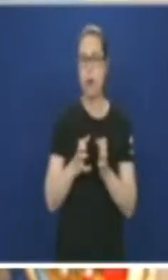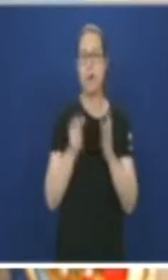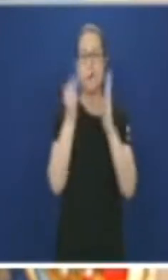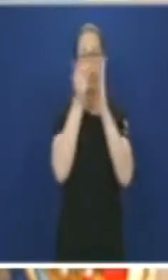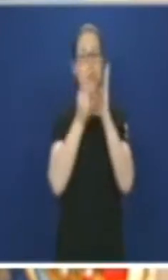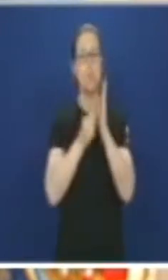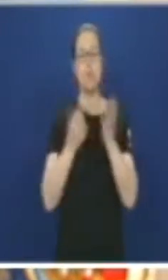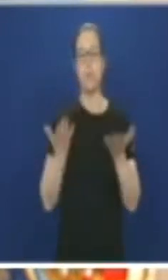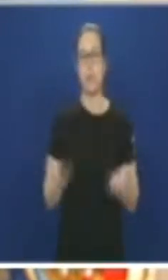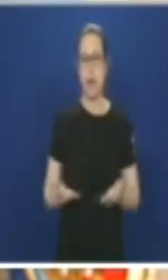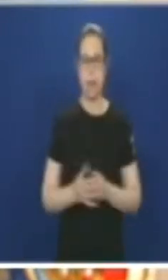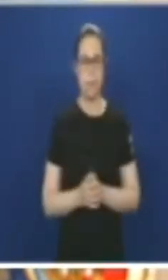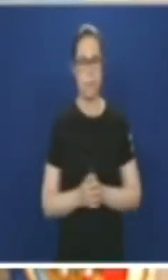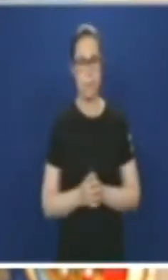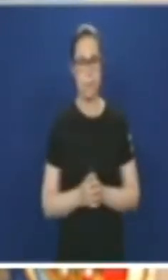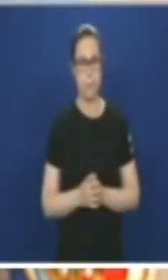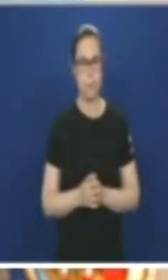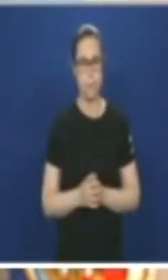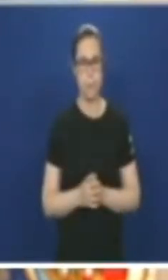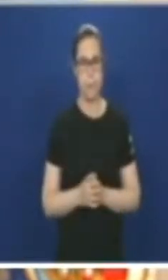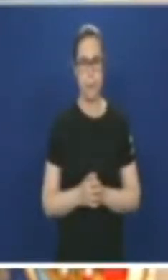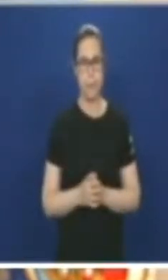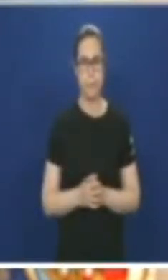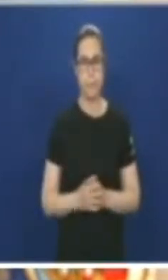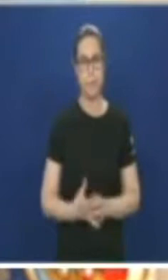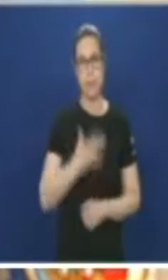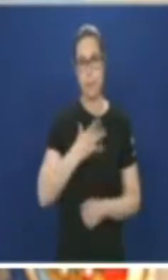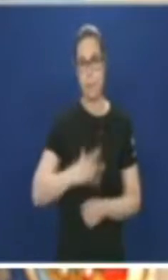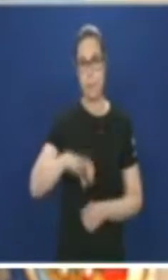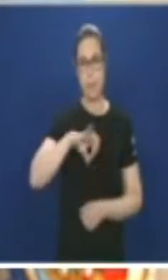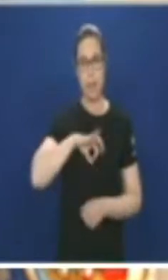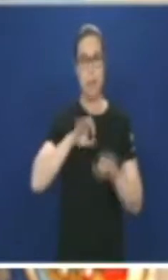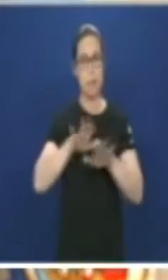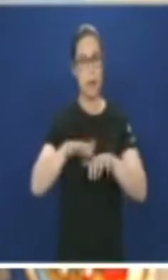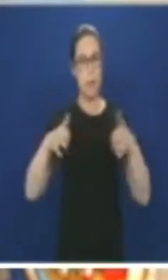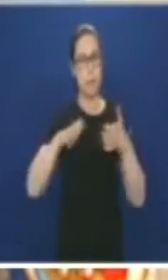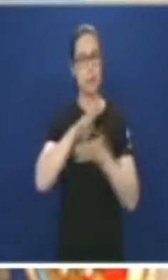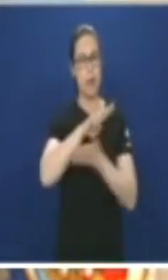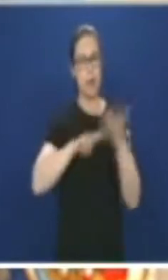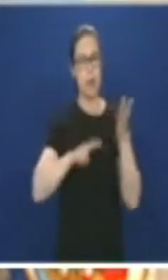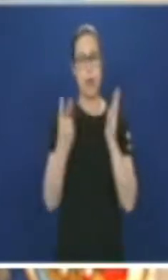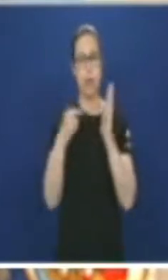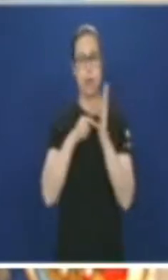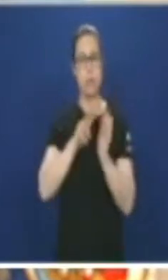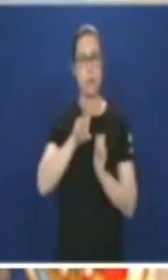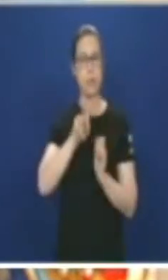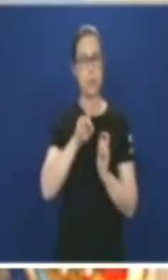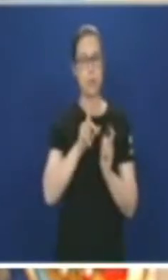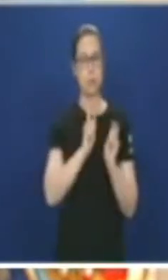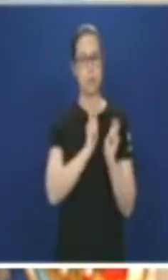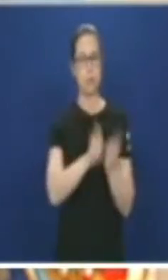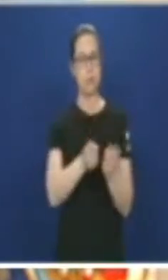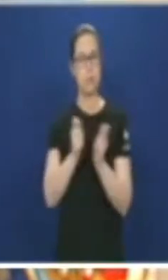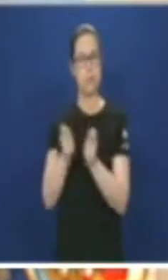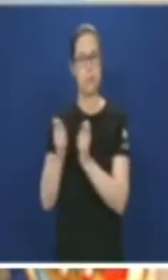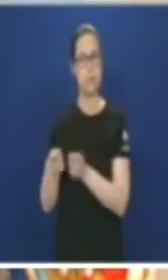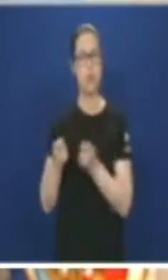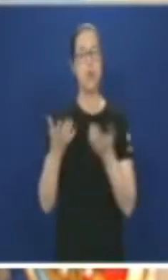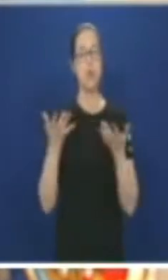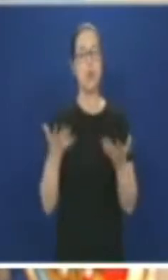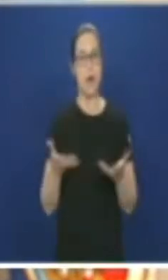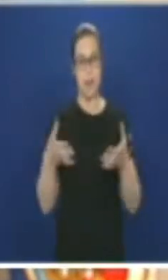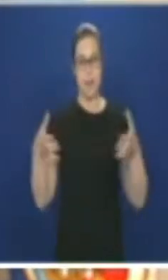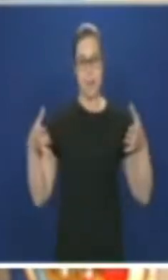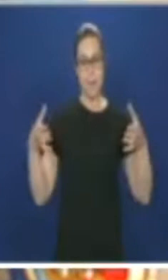acordo: concederlle a Medalla do Parlamento de Galicia 2021 ao conxunto